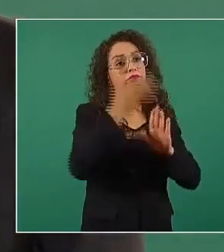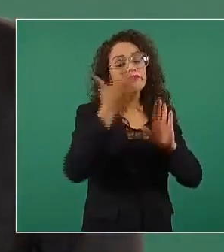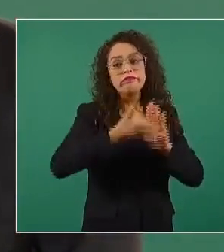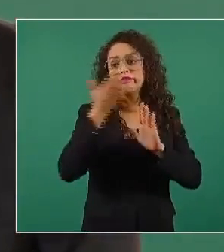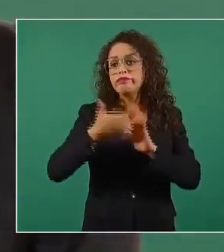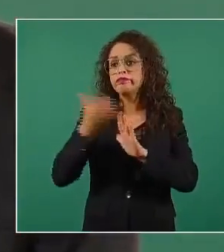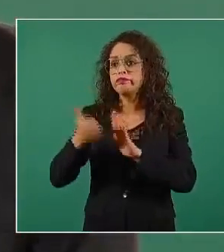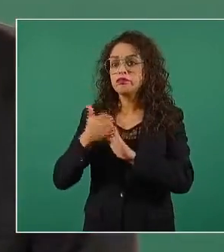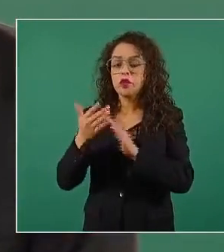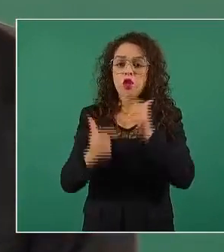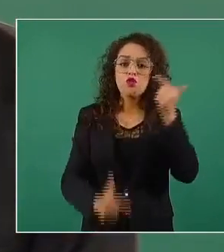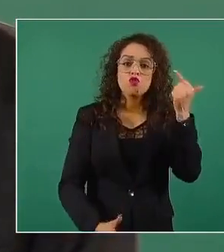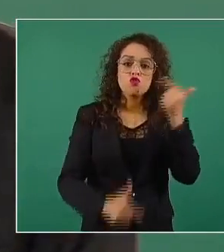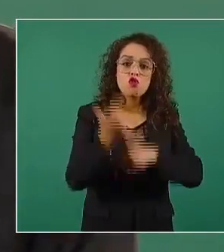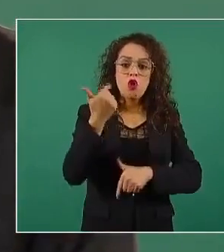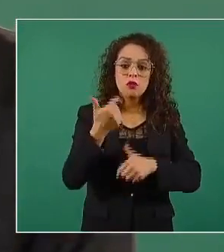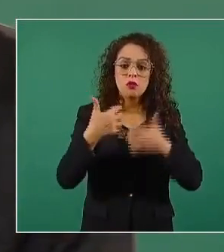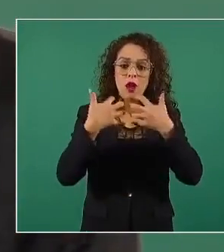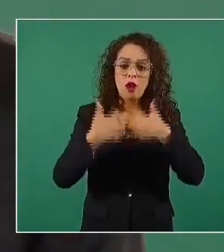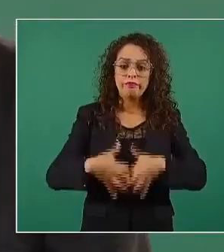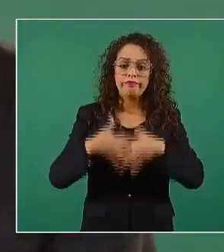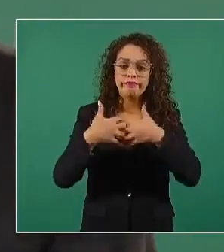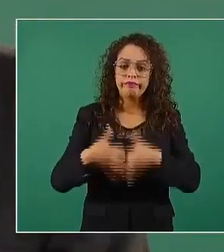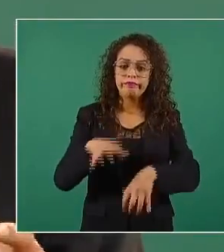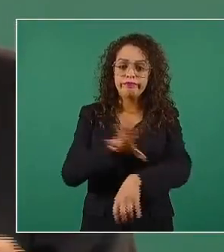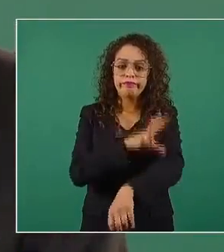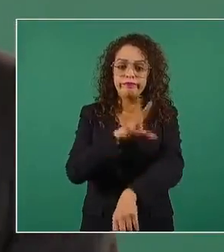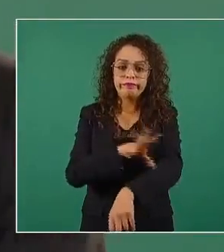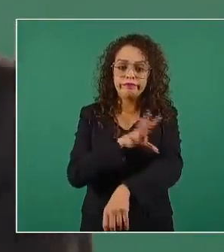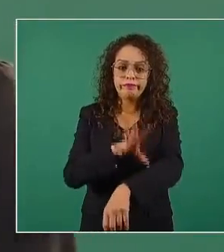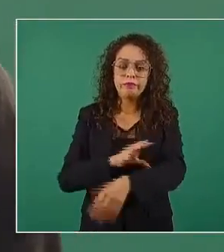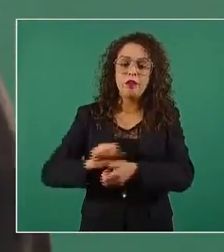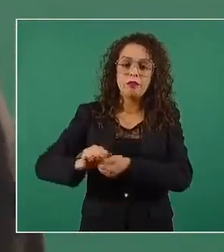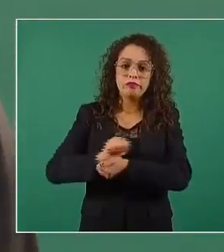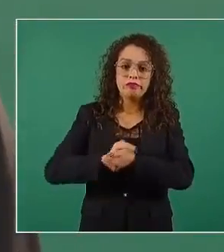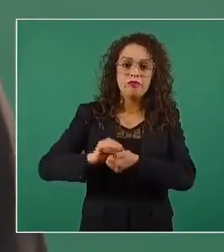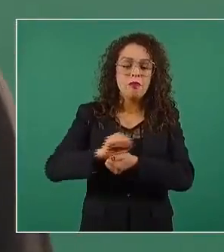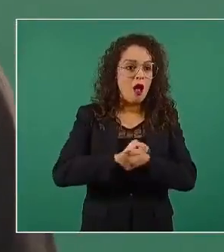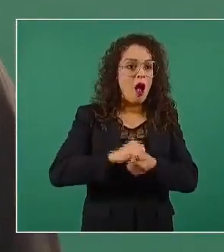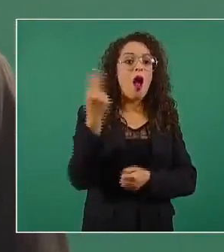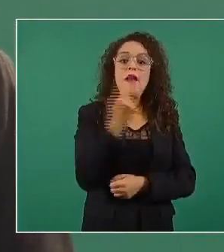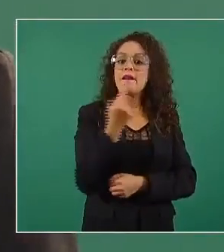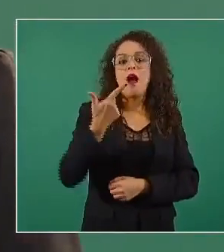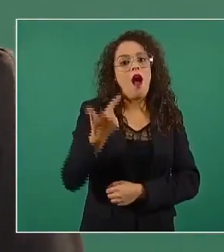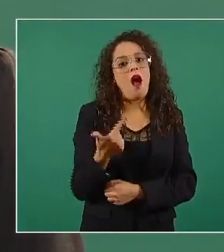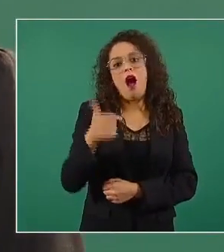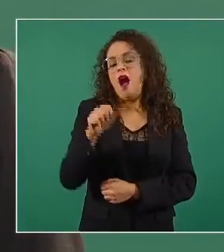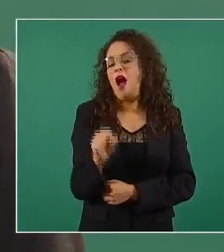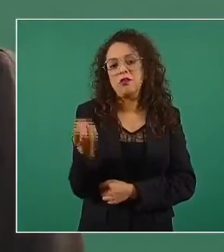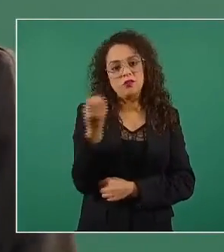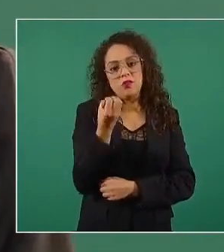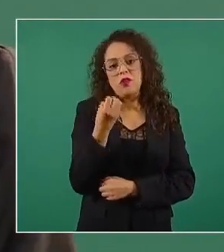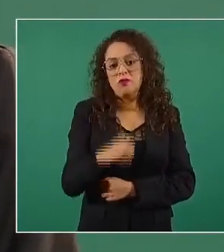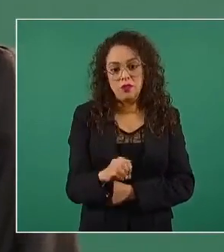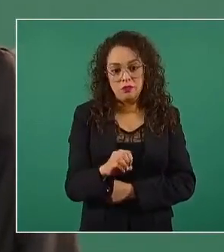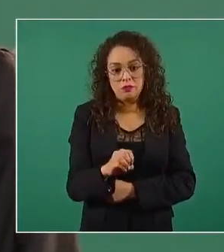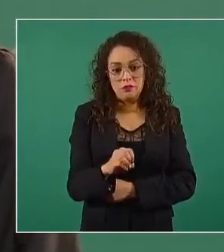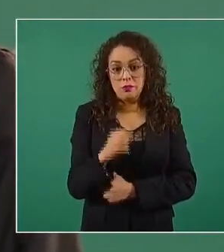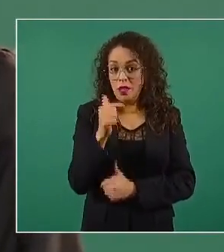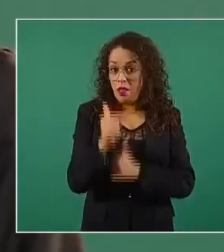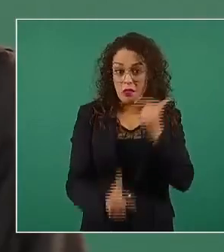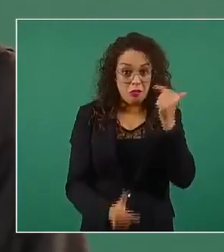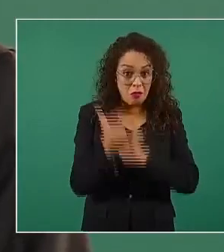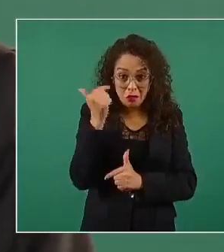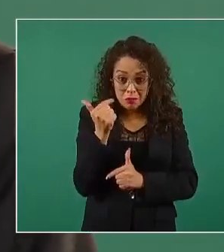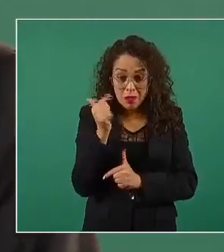12 termoeléctricas y que se requería ese gas. No se construyeron las 12 termoeléctricas,